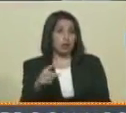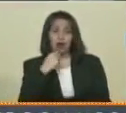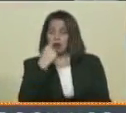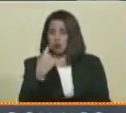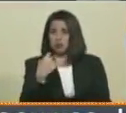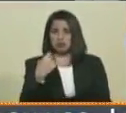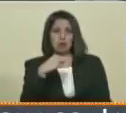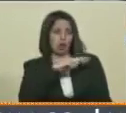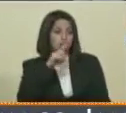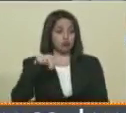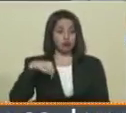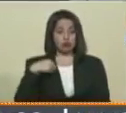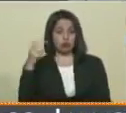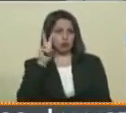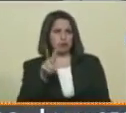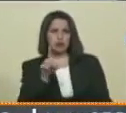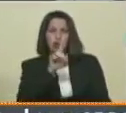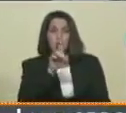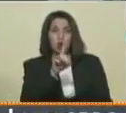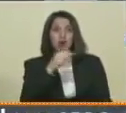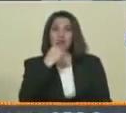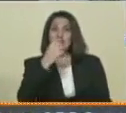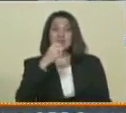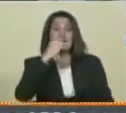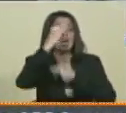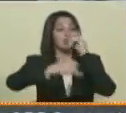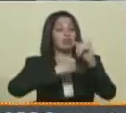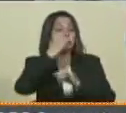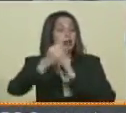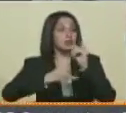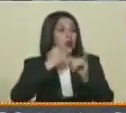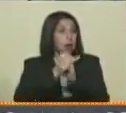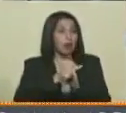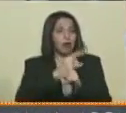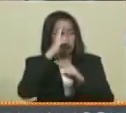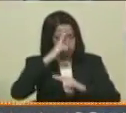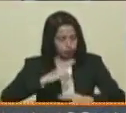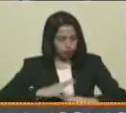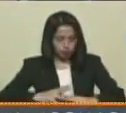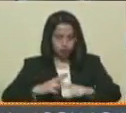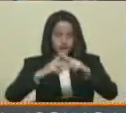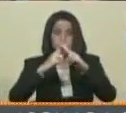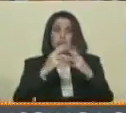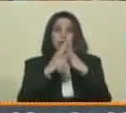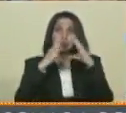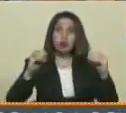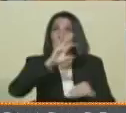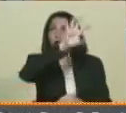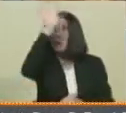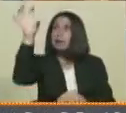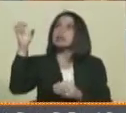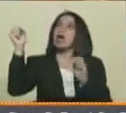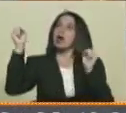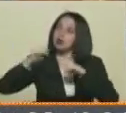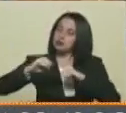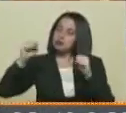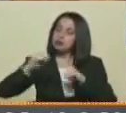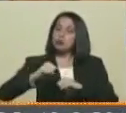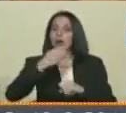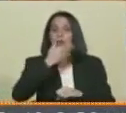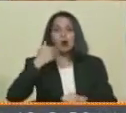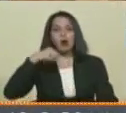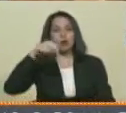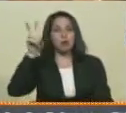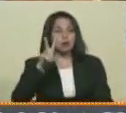solo por nosotros los venezolanos, sino dicho internacionalmente, reconocido internacionalmente. Este es el camino. El camino